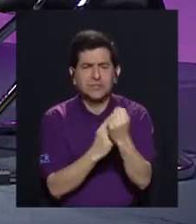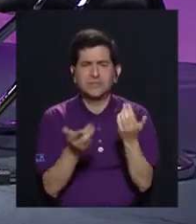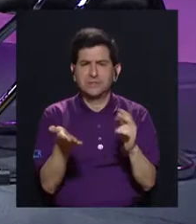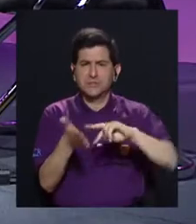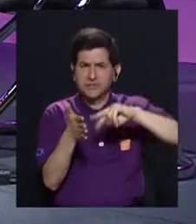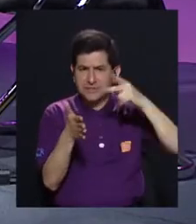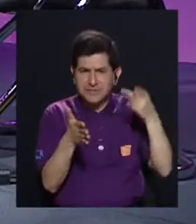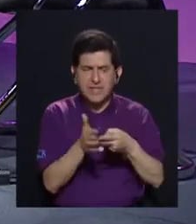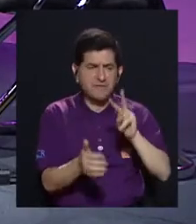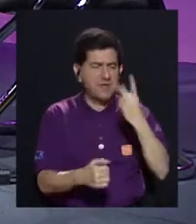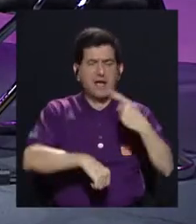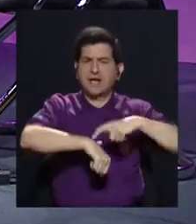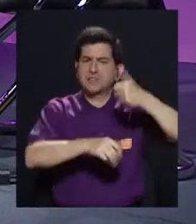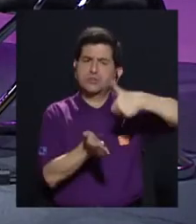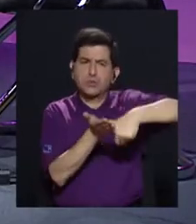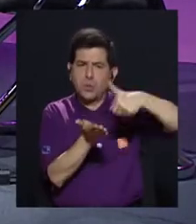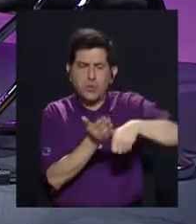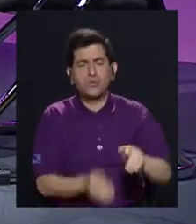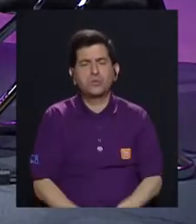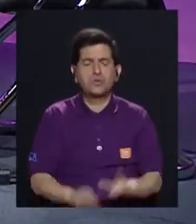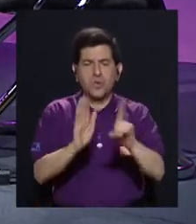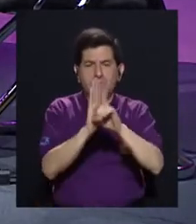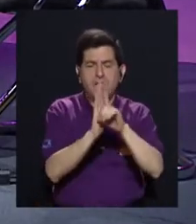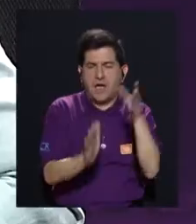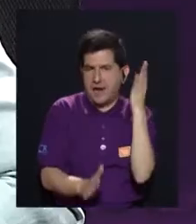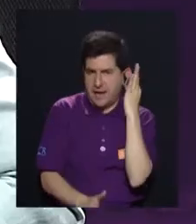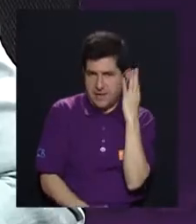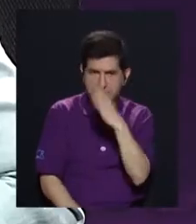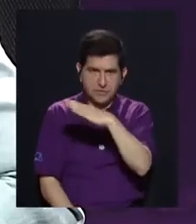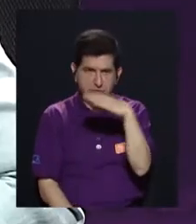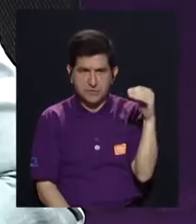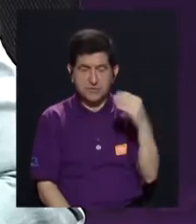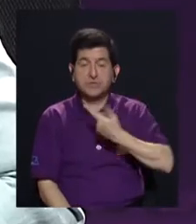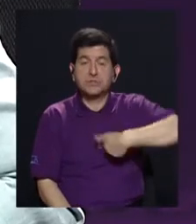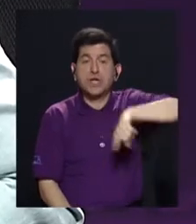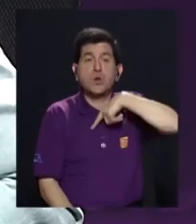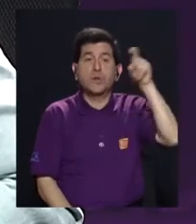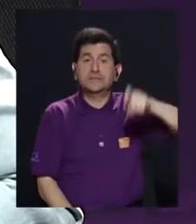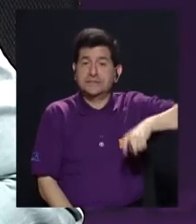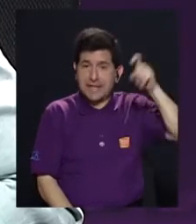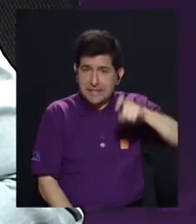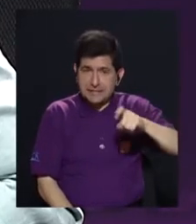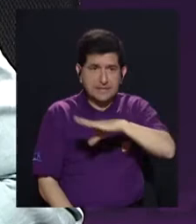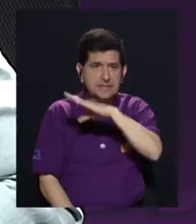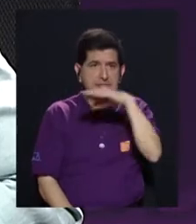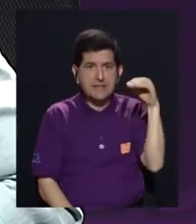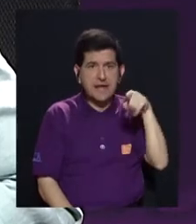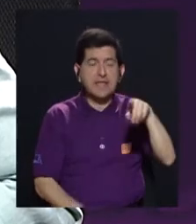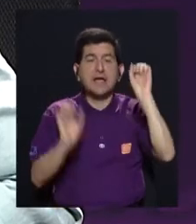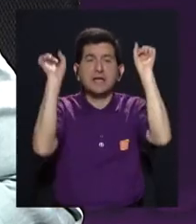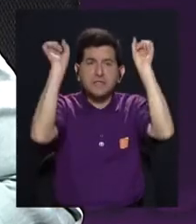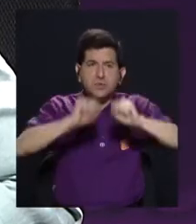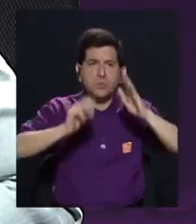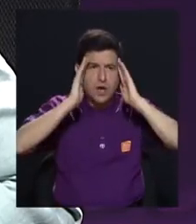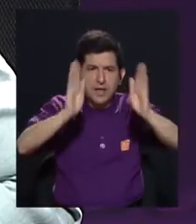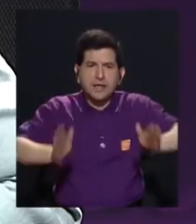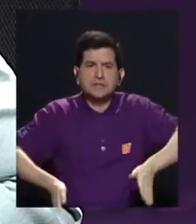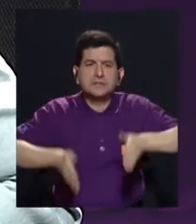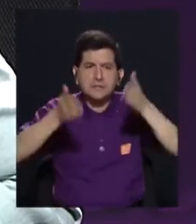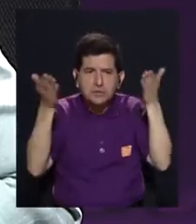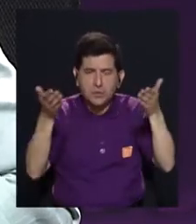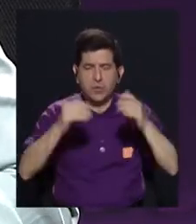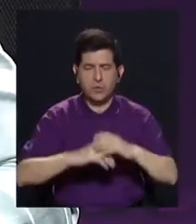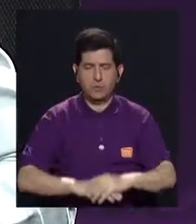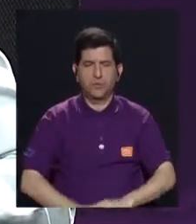de una segunda ronda de los derechos de las mujeres y de nuestras necesidades y como éstas podrían ser atendidas